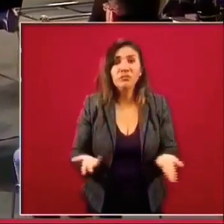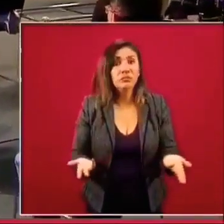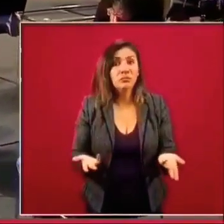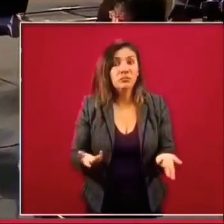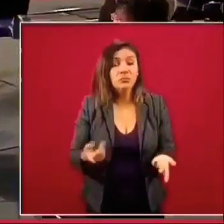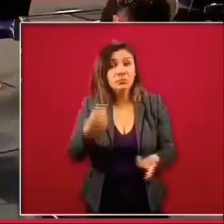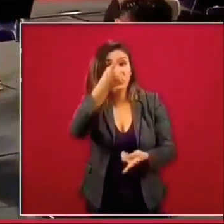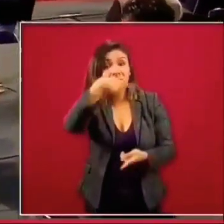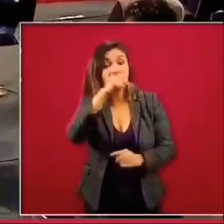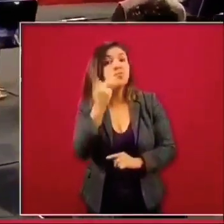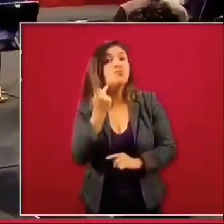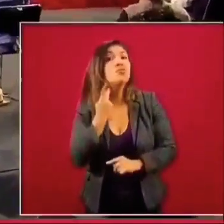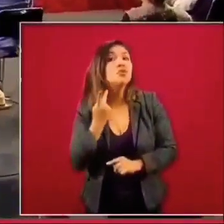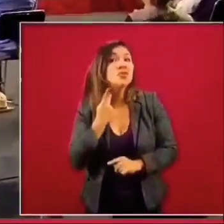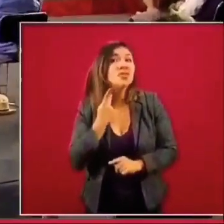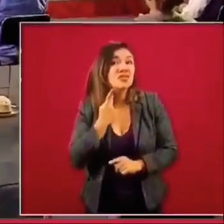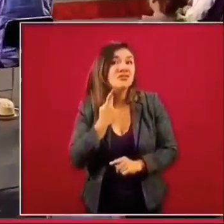los políticos